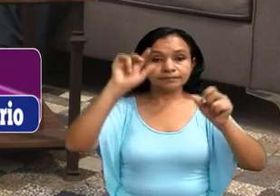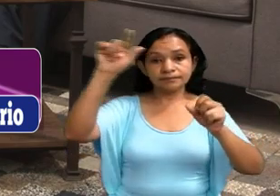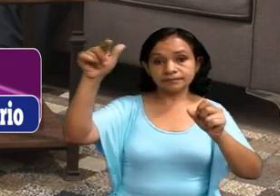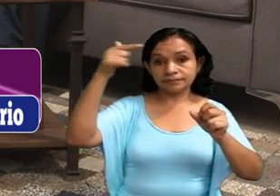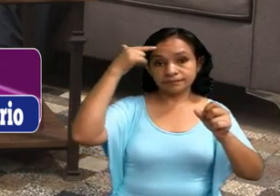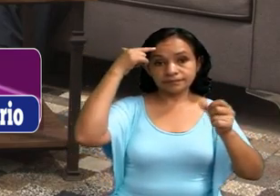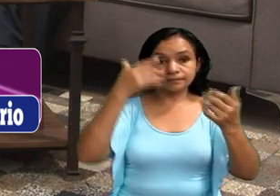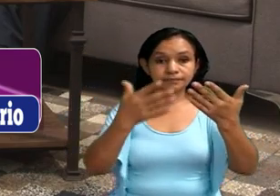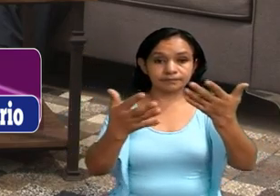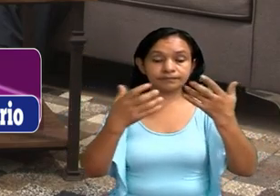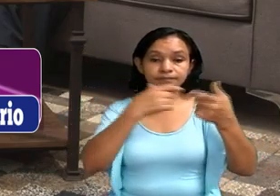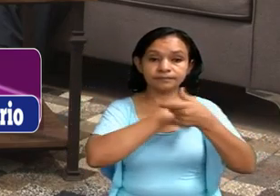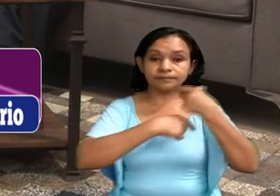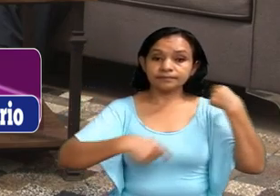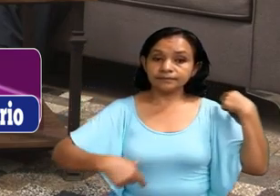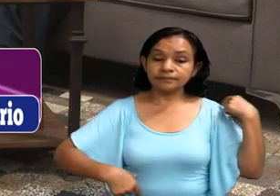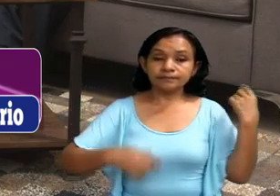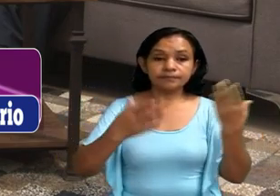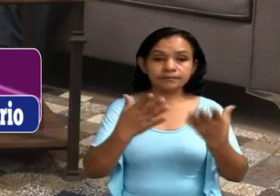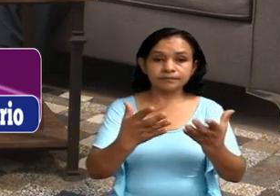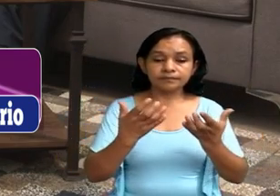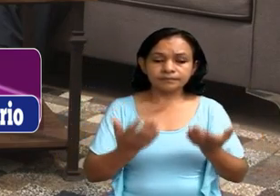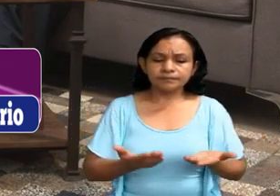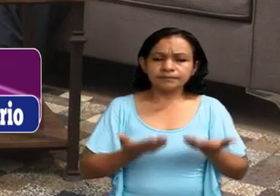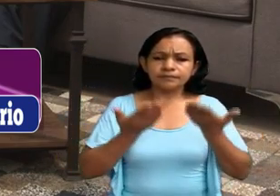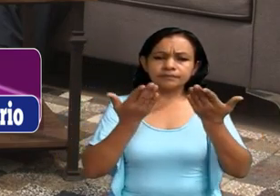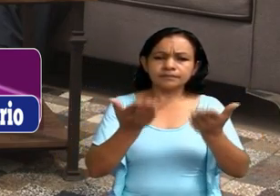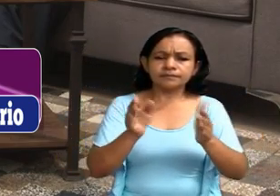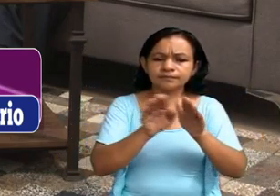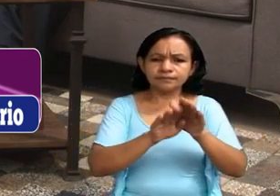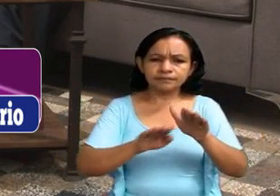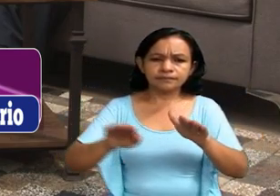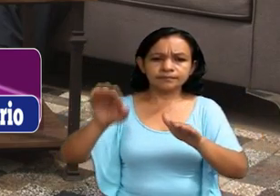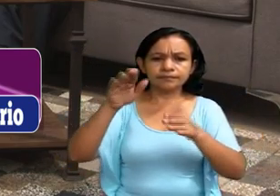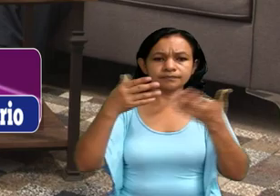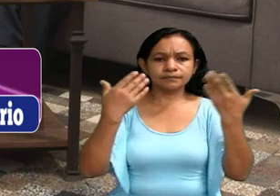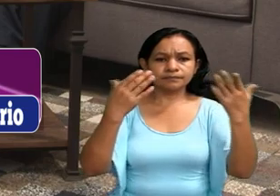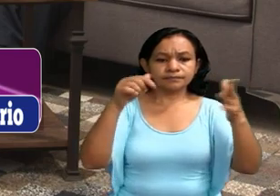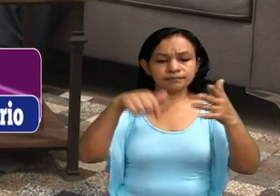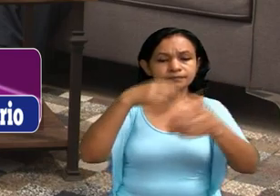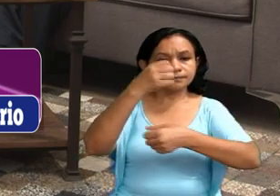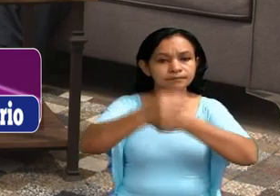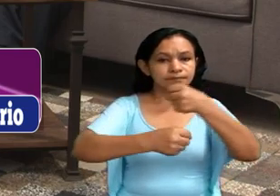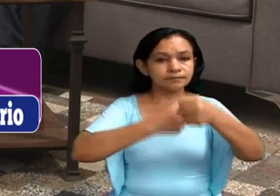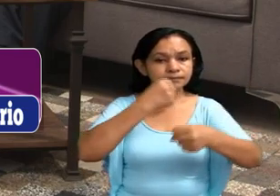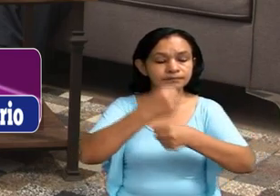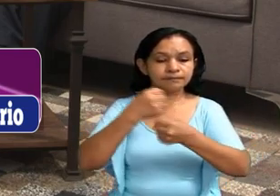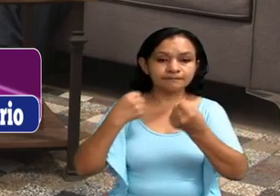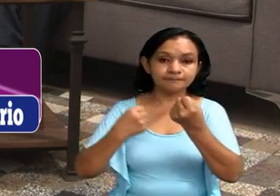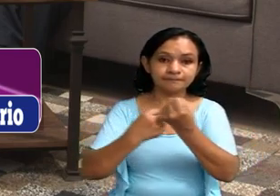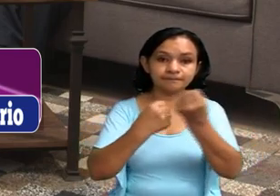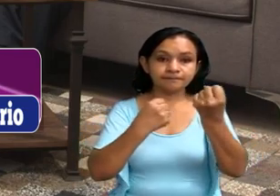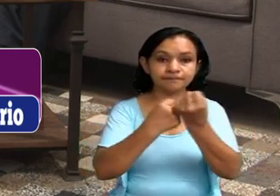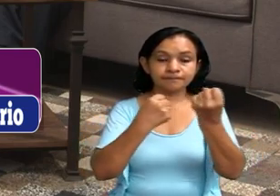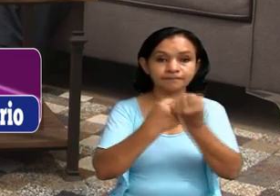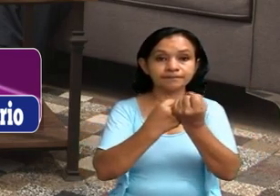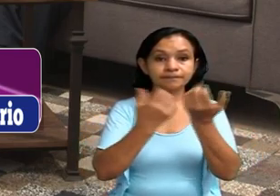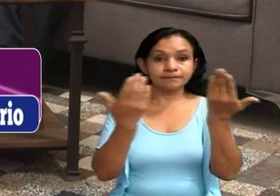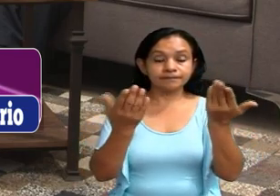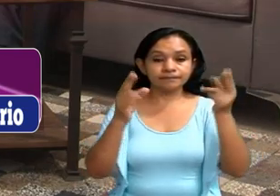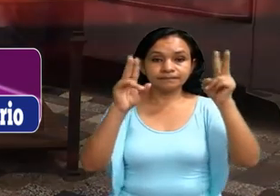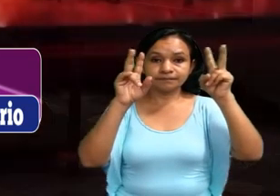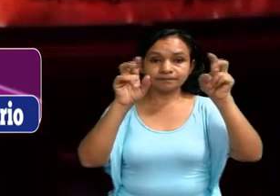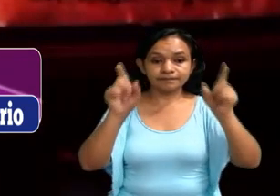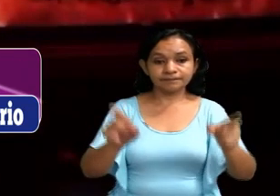nuestro presidente es que darle mayores herramientas y que este año sea de una superación en el ámbito